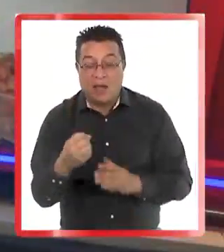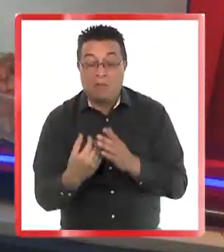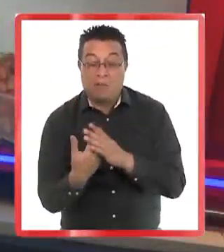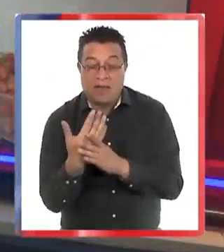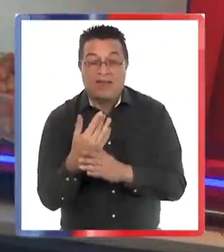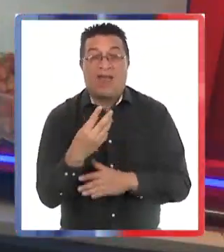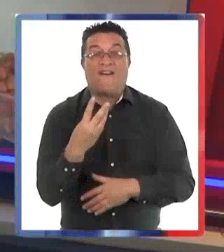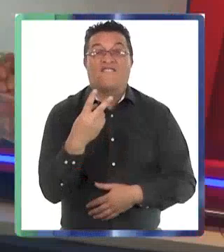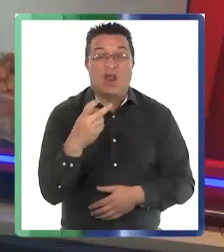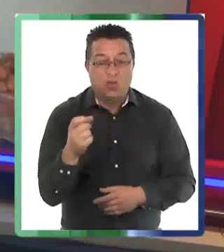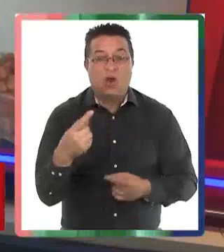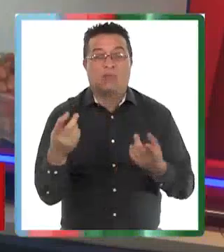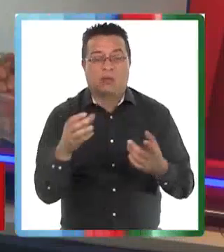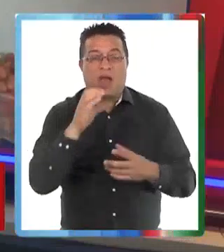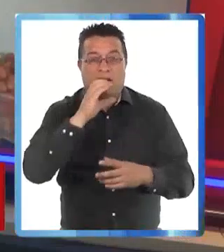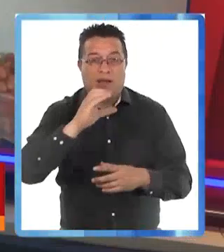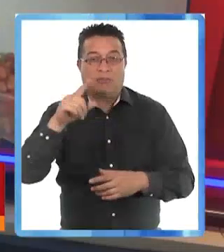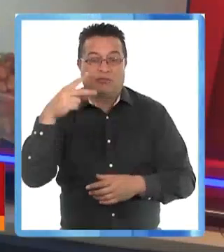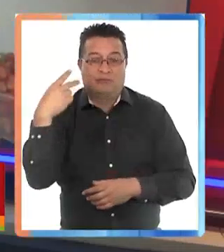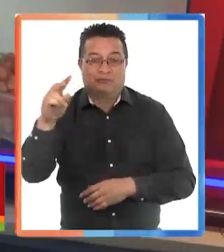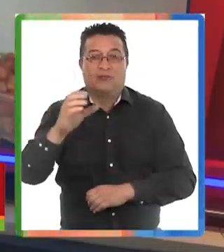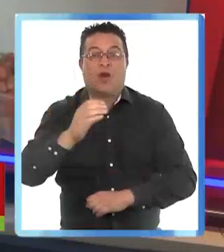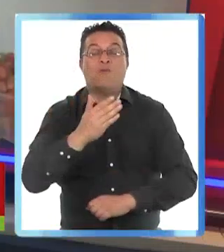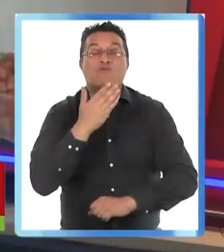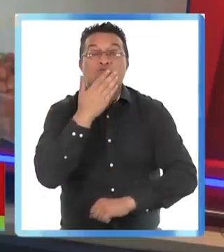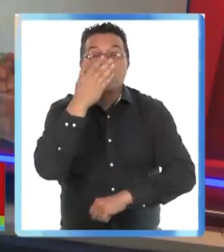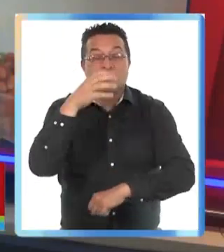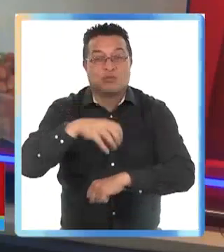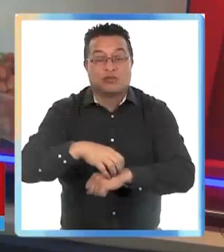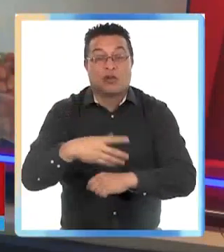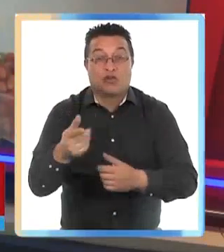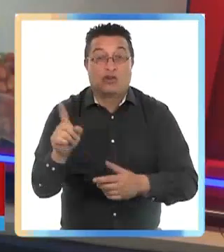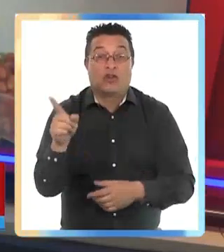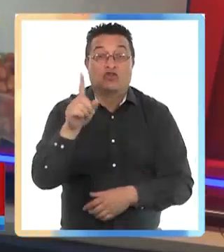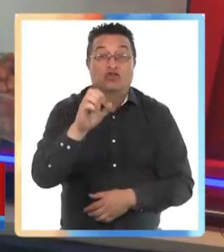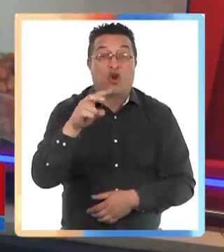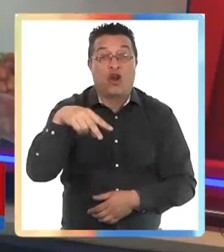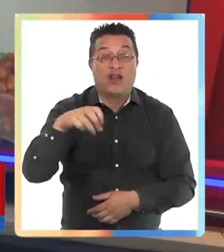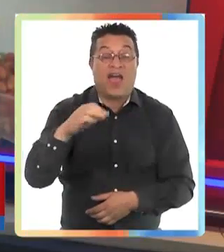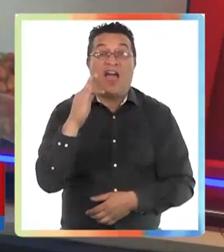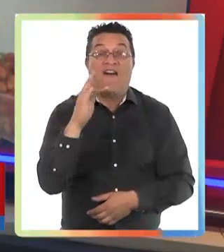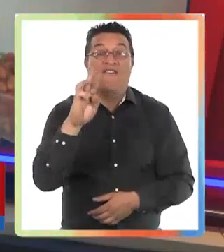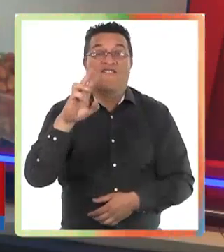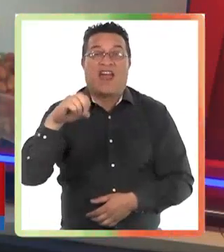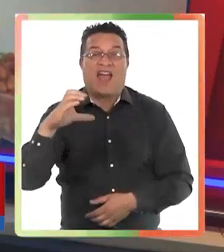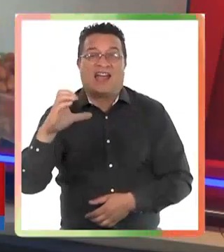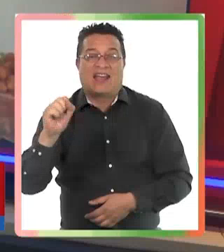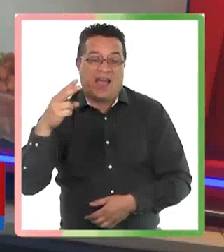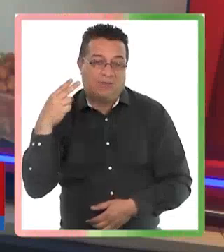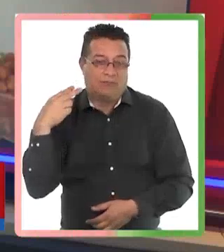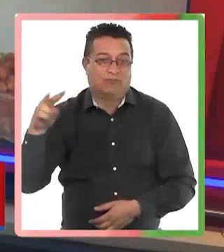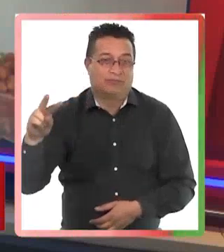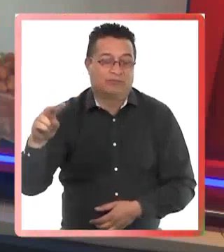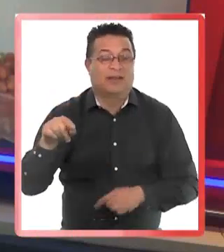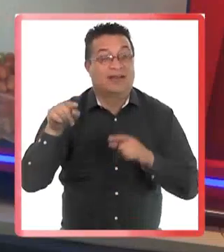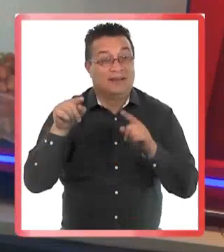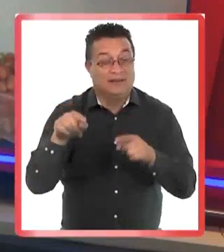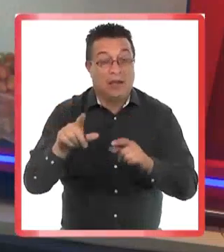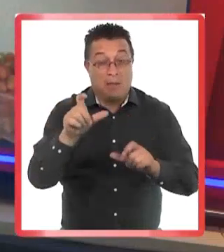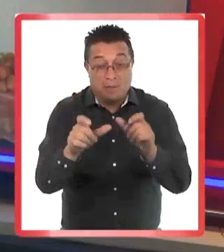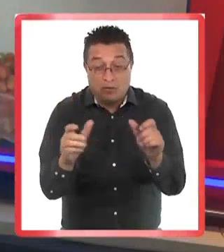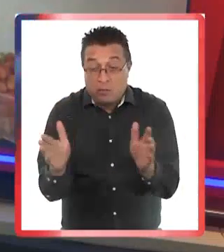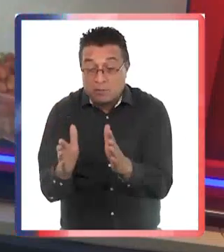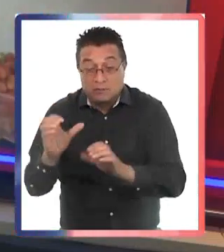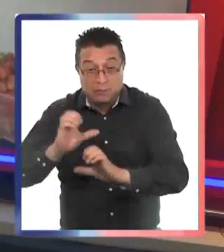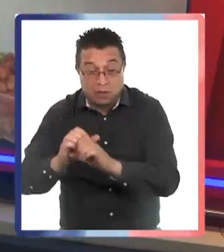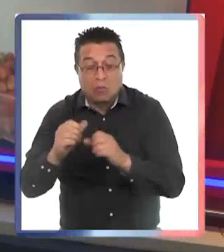Mermeladas, plantas, verduras y artesanía ofrece el Mercado Campesino de Punta Arenas. Es un espacio ubicado en la zona franca o zona austral, para que